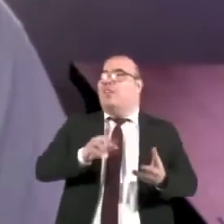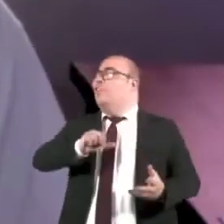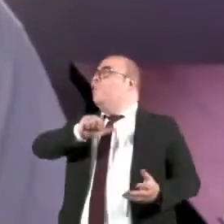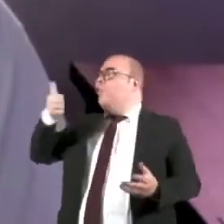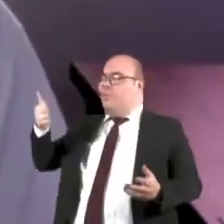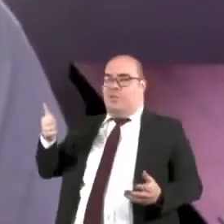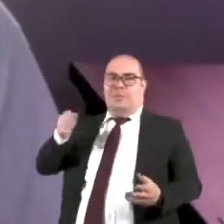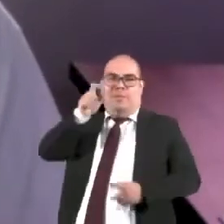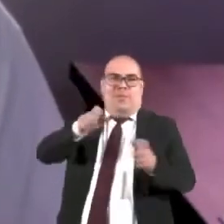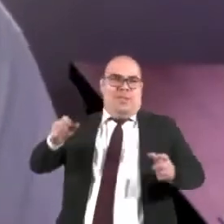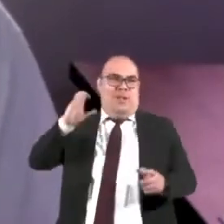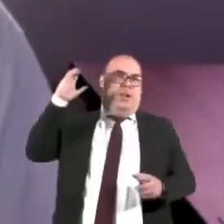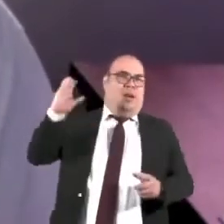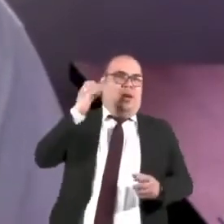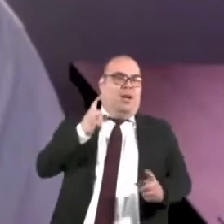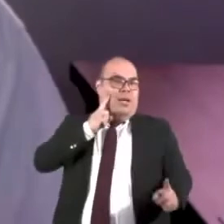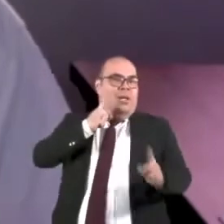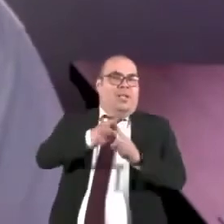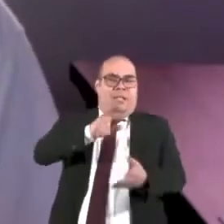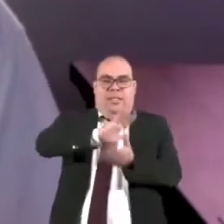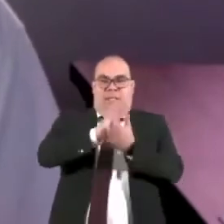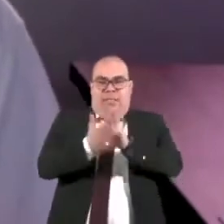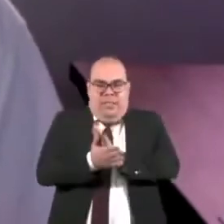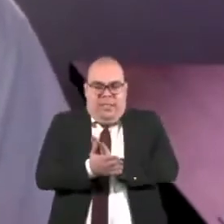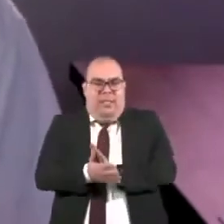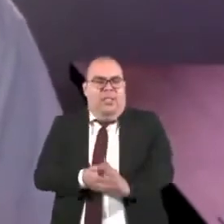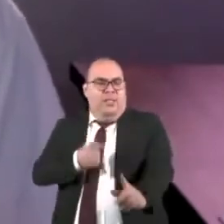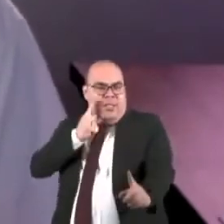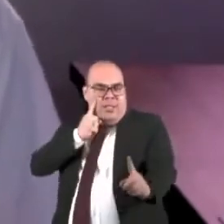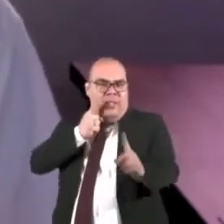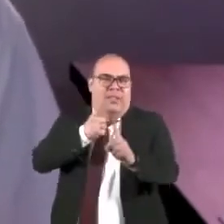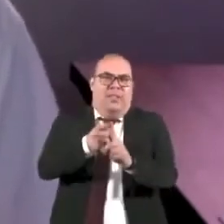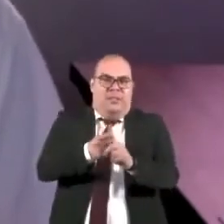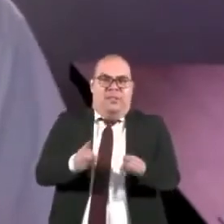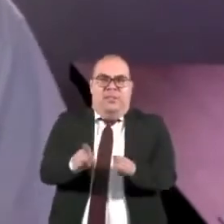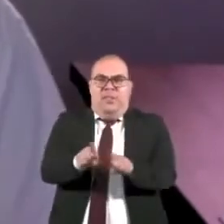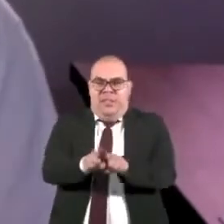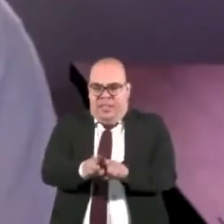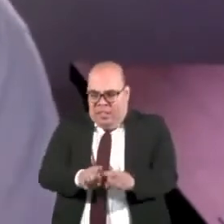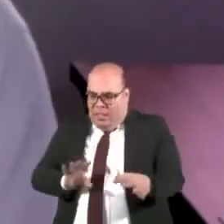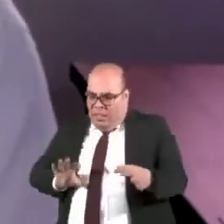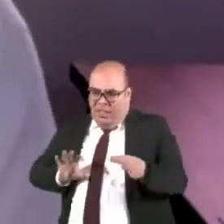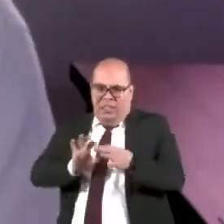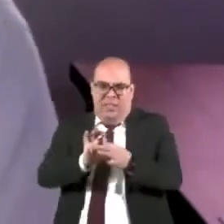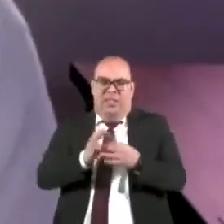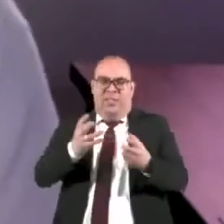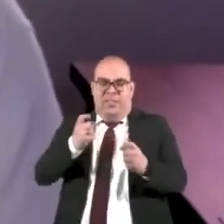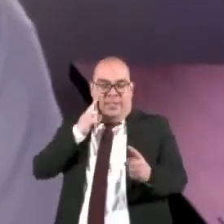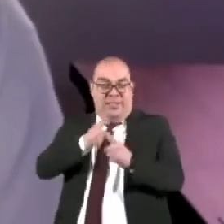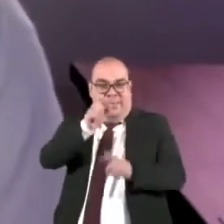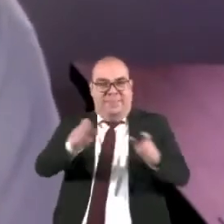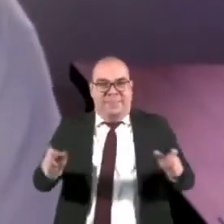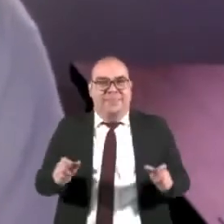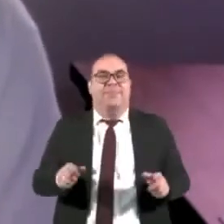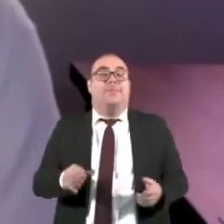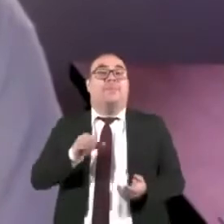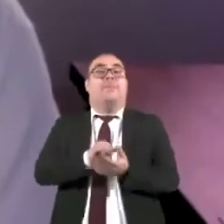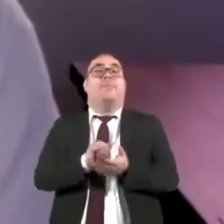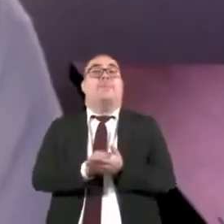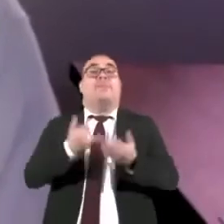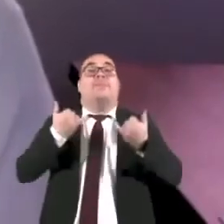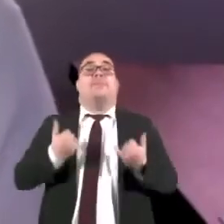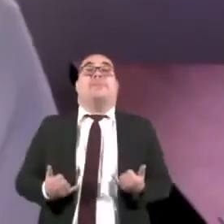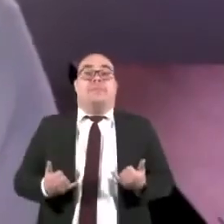la paz, trabajar por sanar esas heridas, buscar el bálsamo que sane esas heridas, y pues por lo tanto aquí